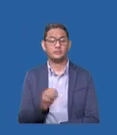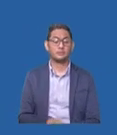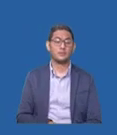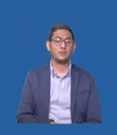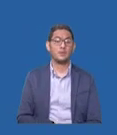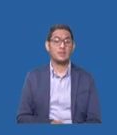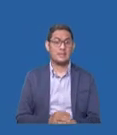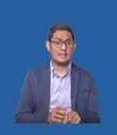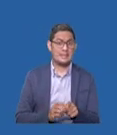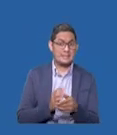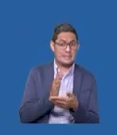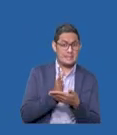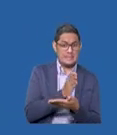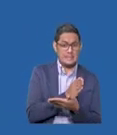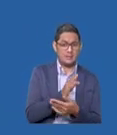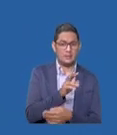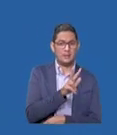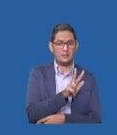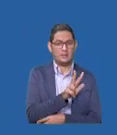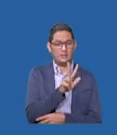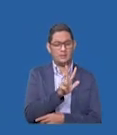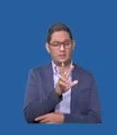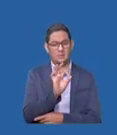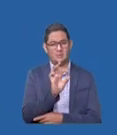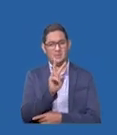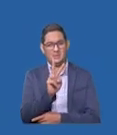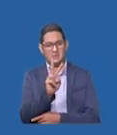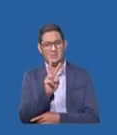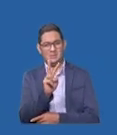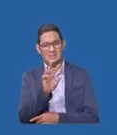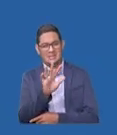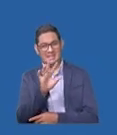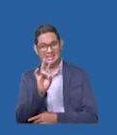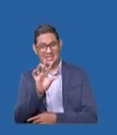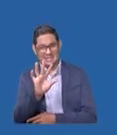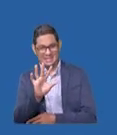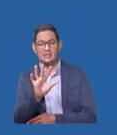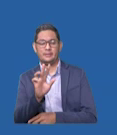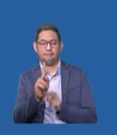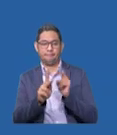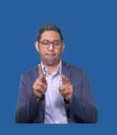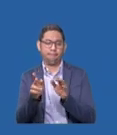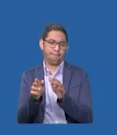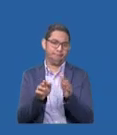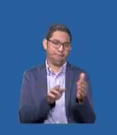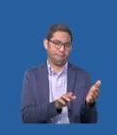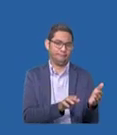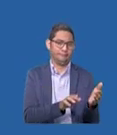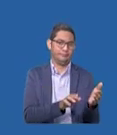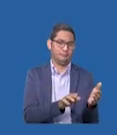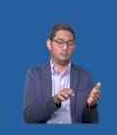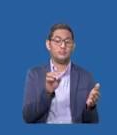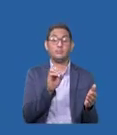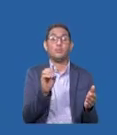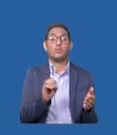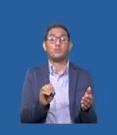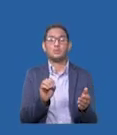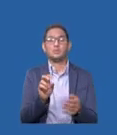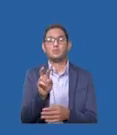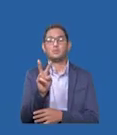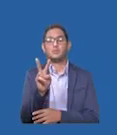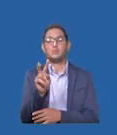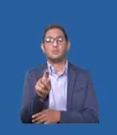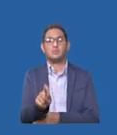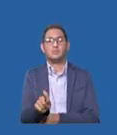la cual 3 millones 392 mil 575 son defunciones el porcentaje de